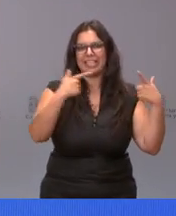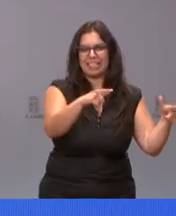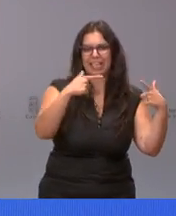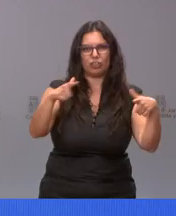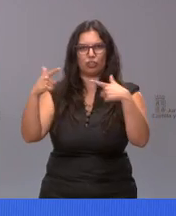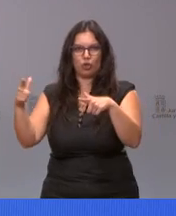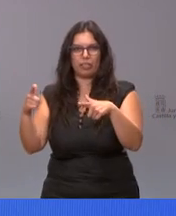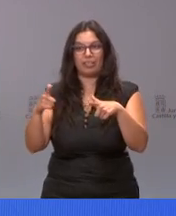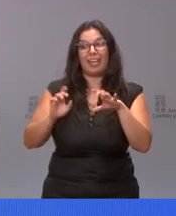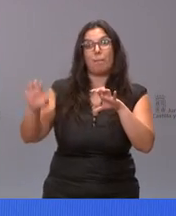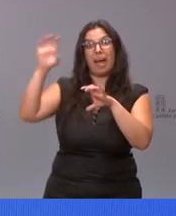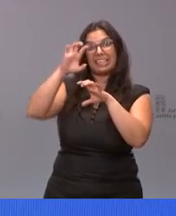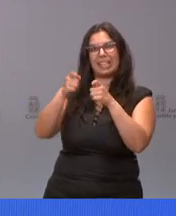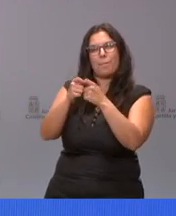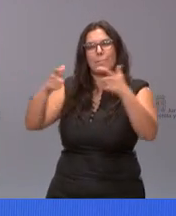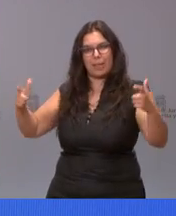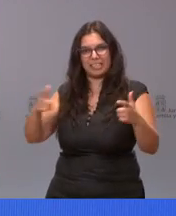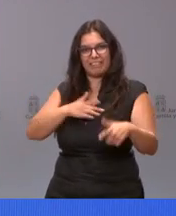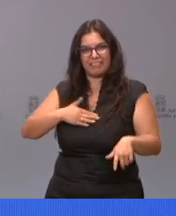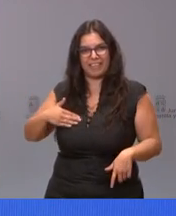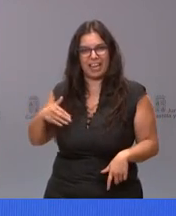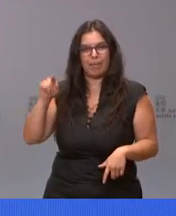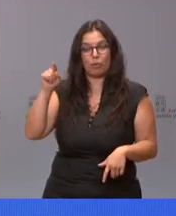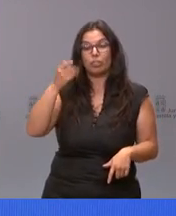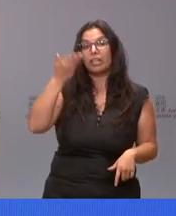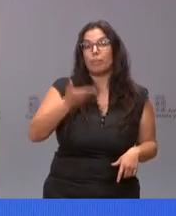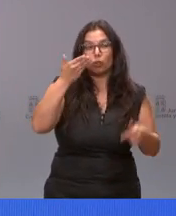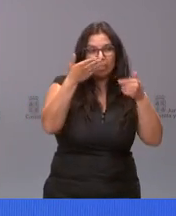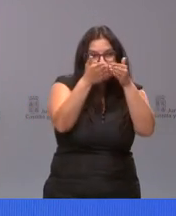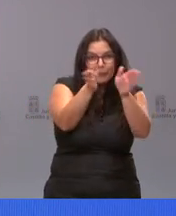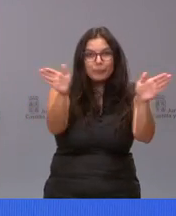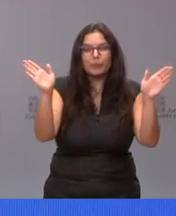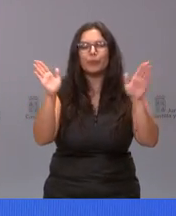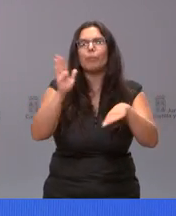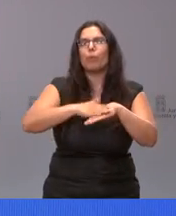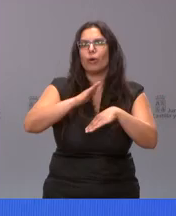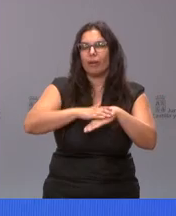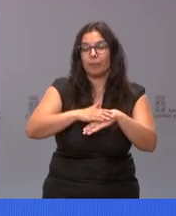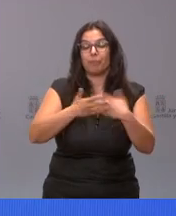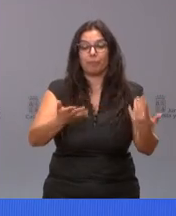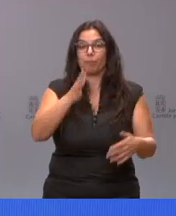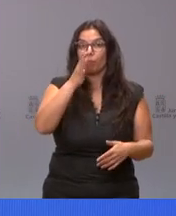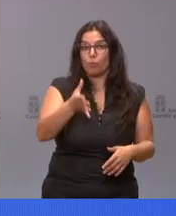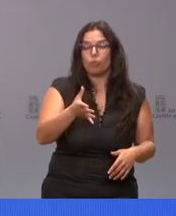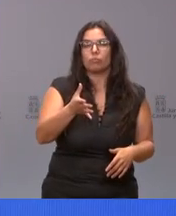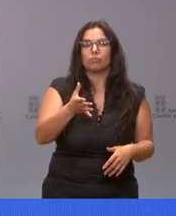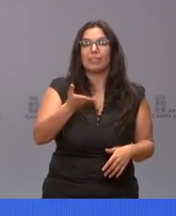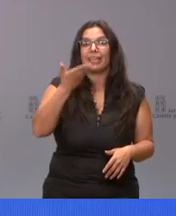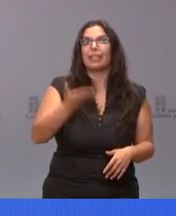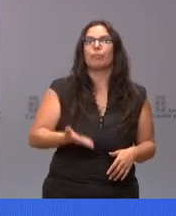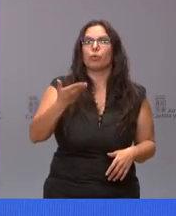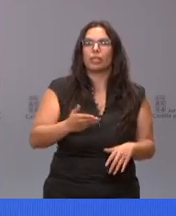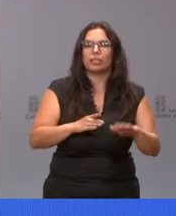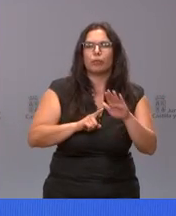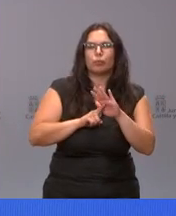más mercados. ¿Por qué es importante diversificar a más sectores? Porque es importante seguir